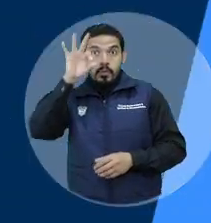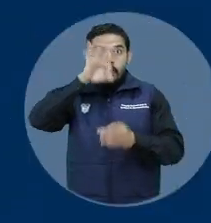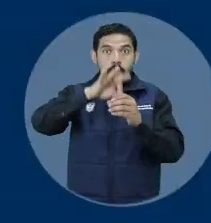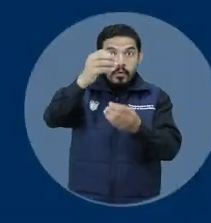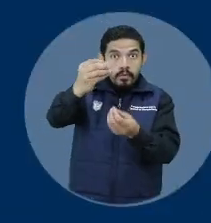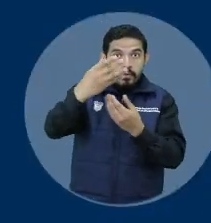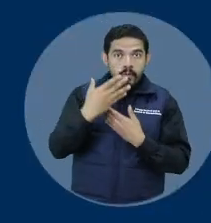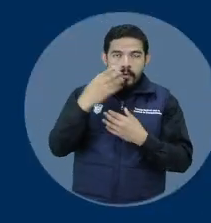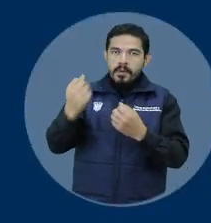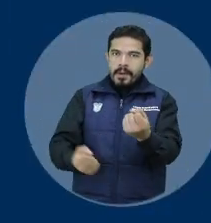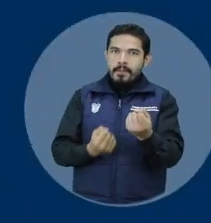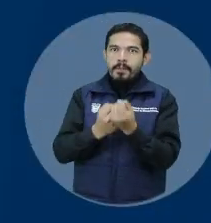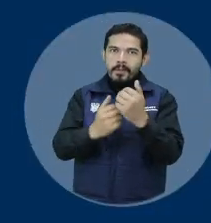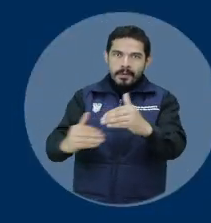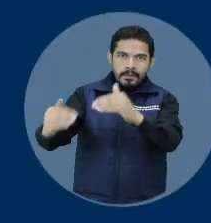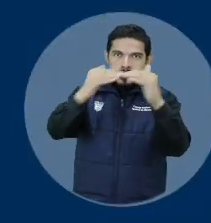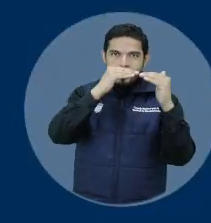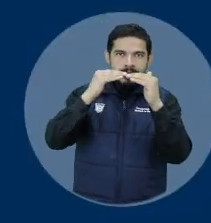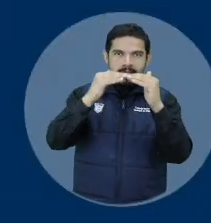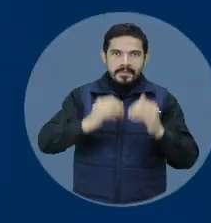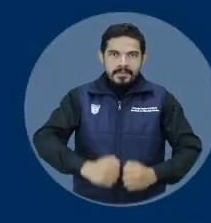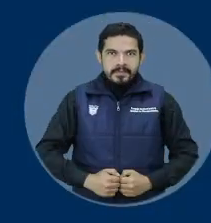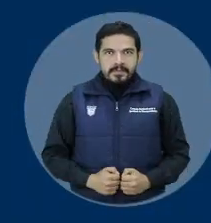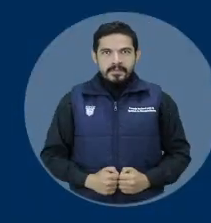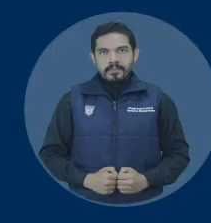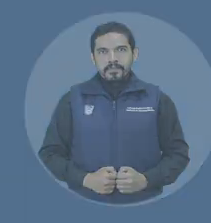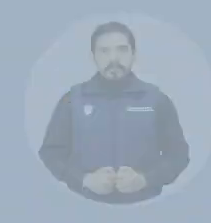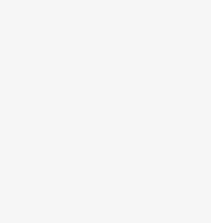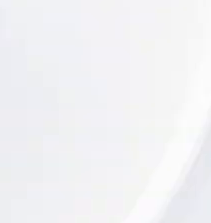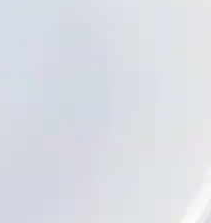02-3815-841. Un voto informado fortalece la democracia.